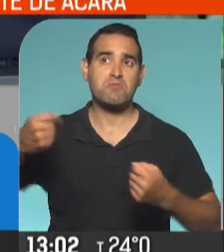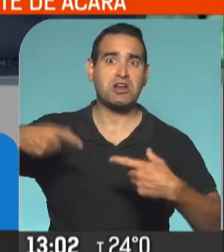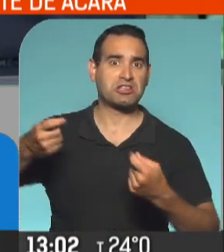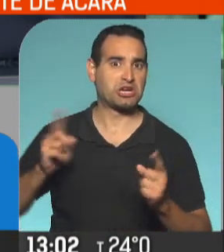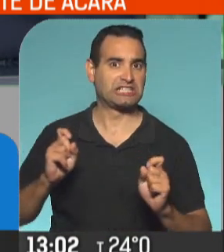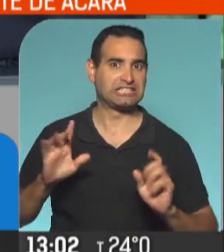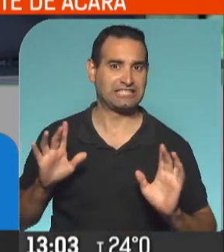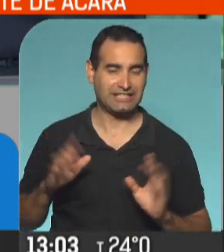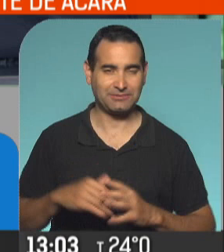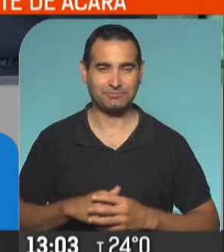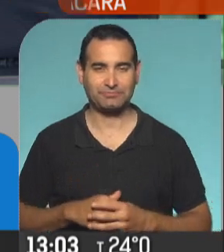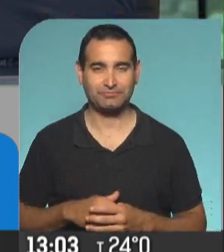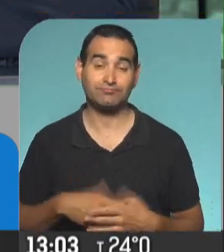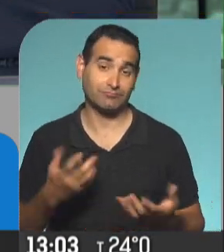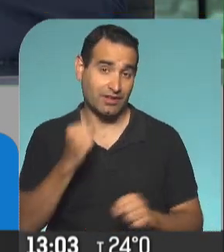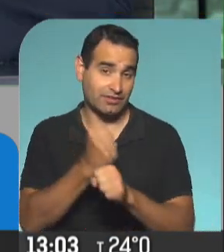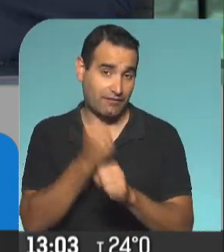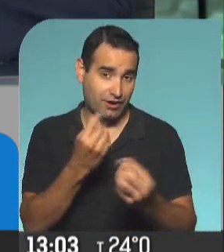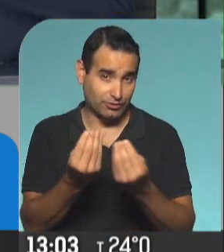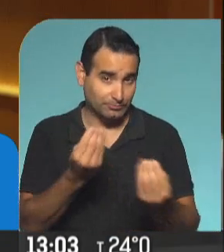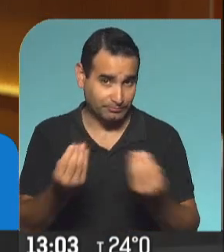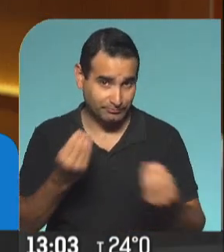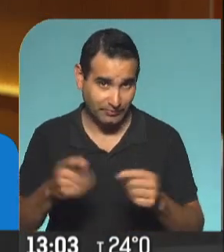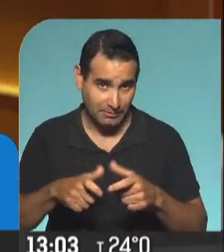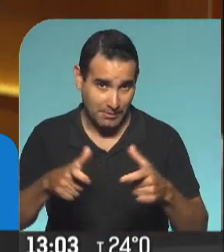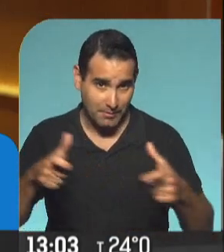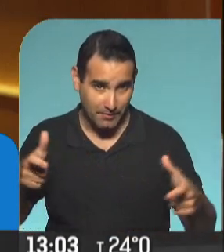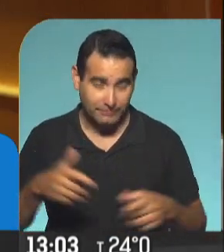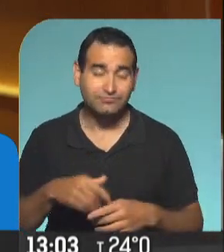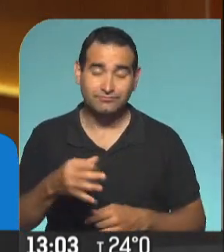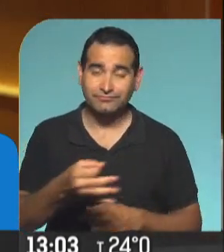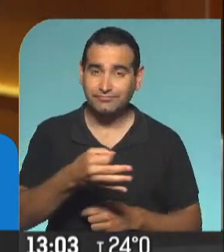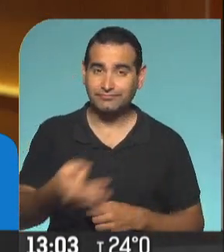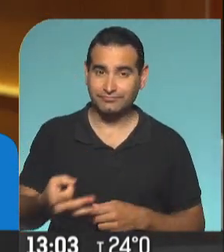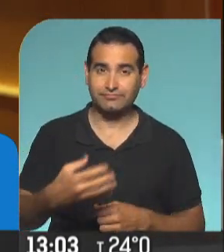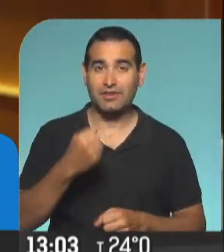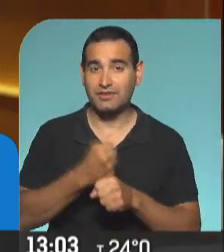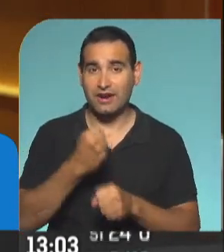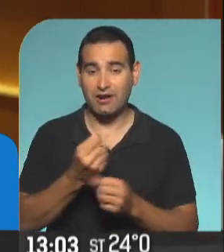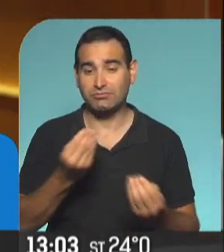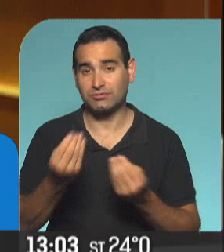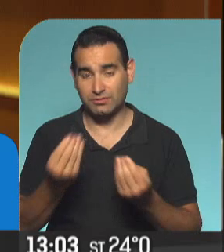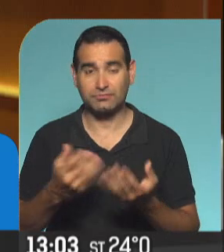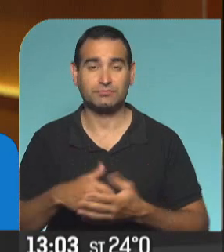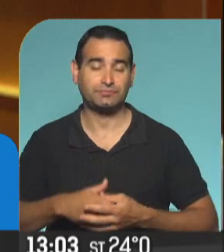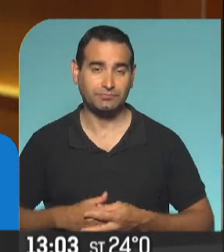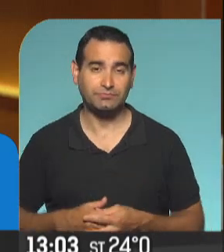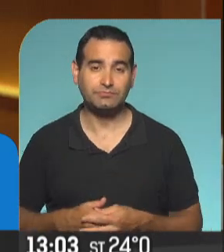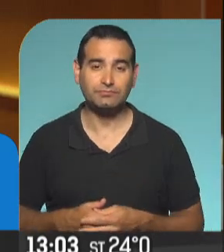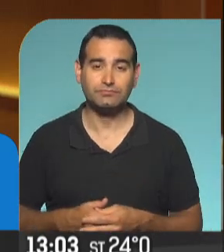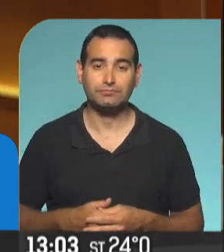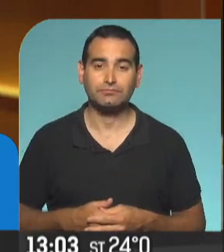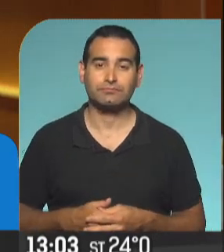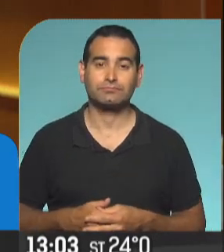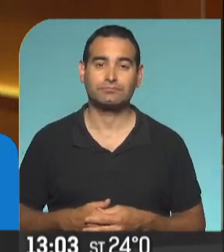lo que significa el empleo ya que no sólo termina desea fundamentalmente de